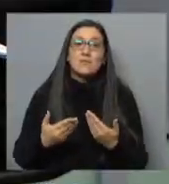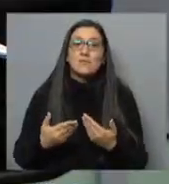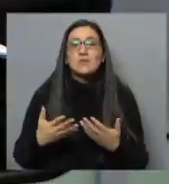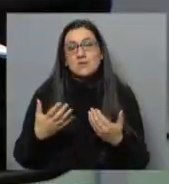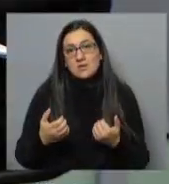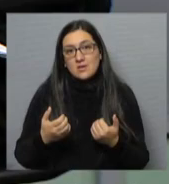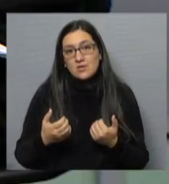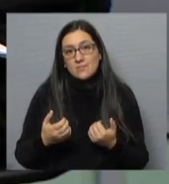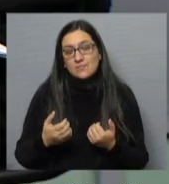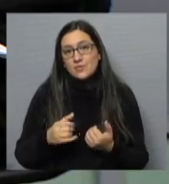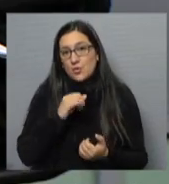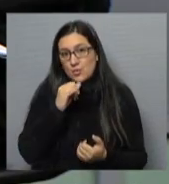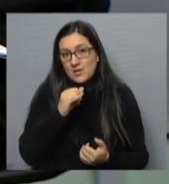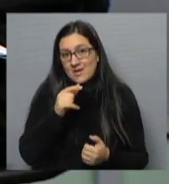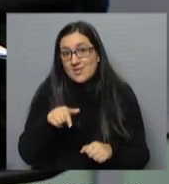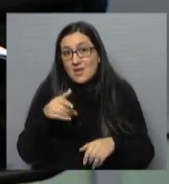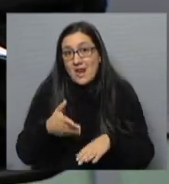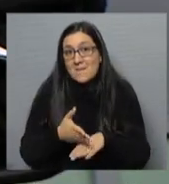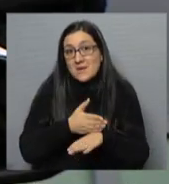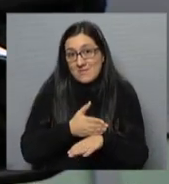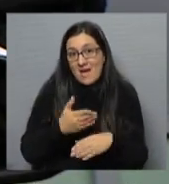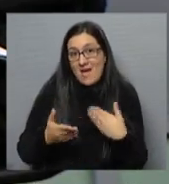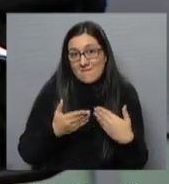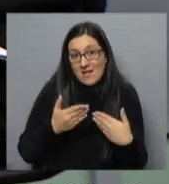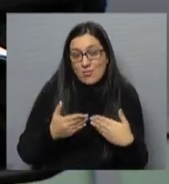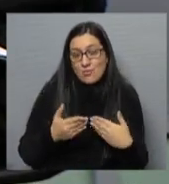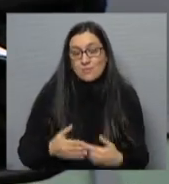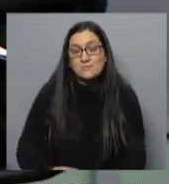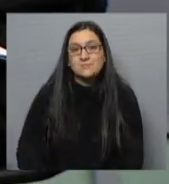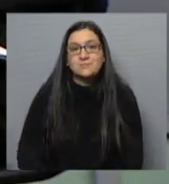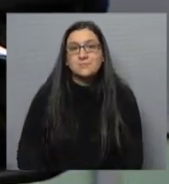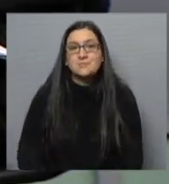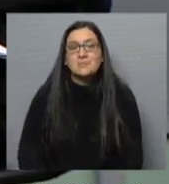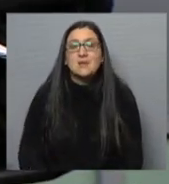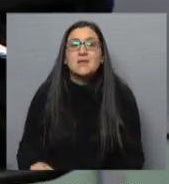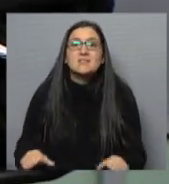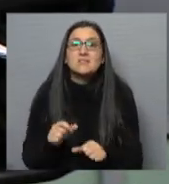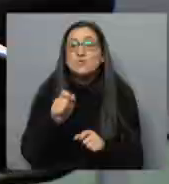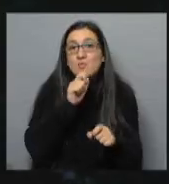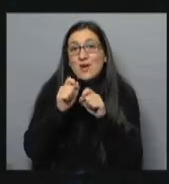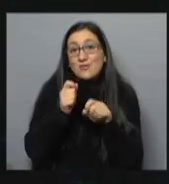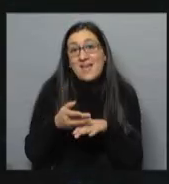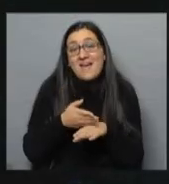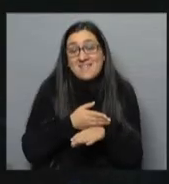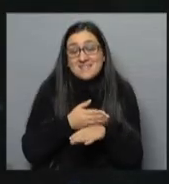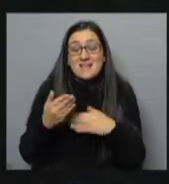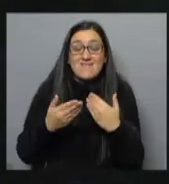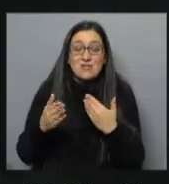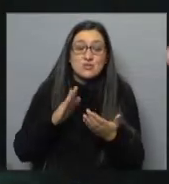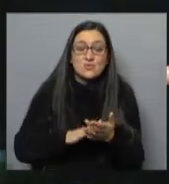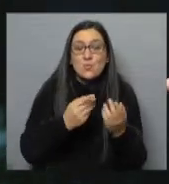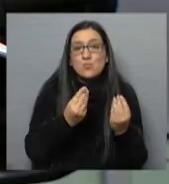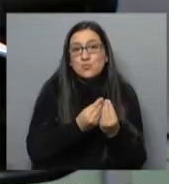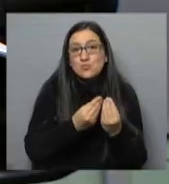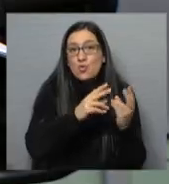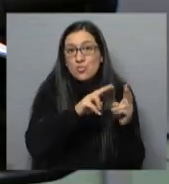quiero cometer una infidencia. Estamos en la previa hablando con Ricardo y básicamente hicimos una nota antes de la nota, sí, hablando de varios asuntos,